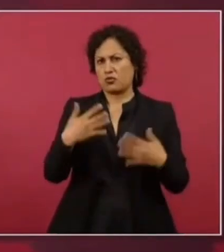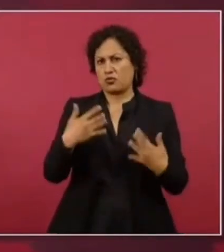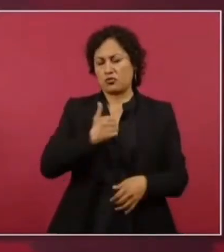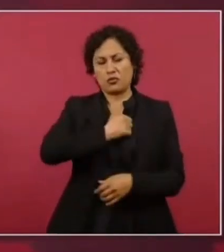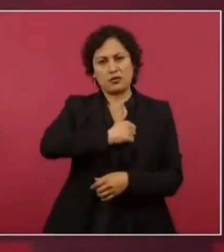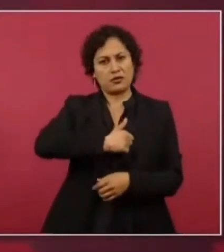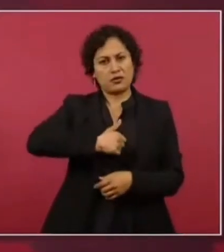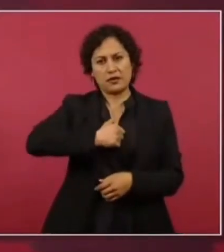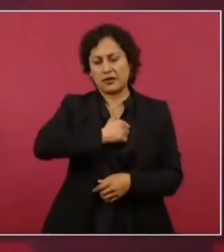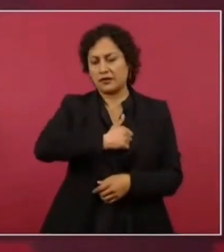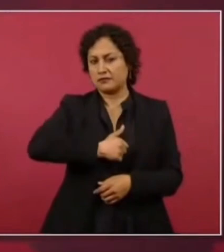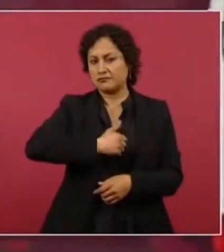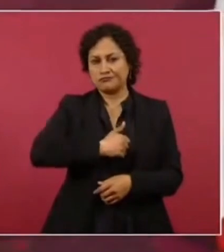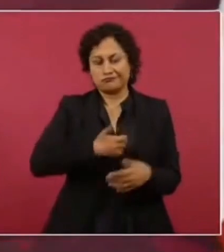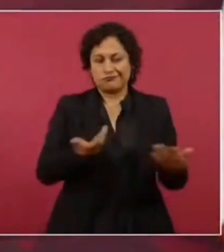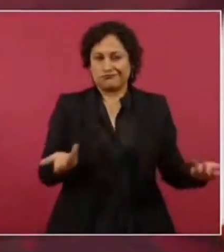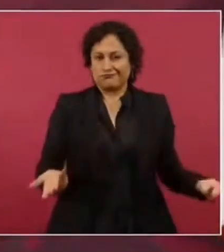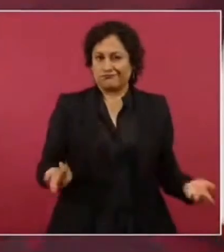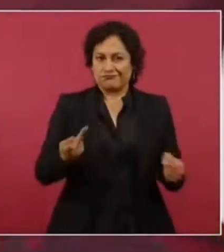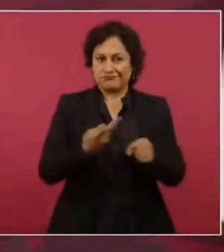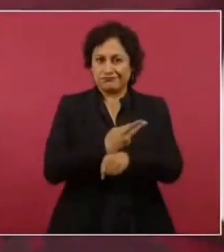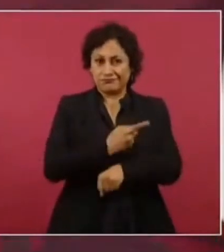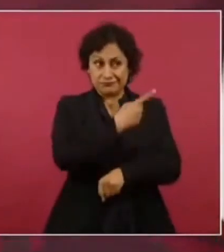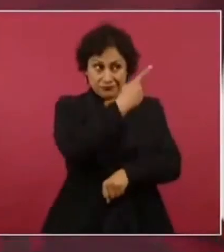que una gran nación